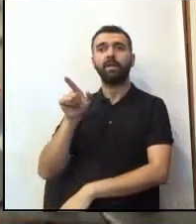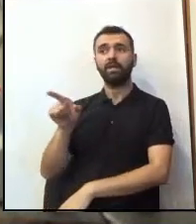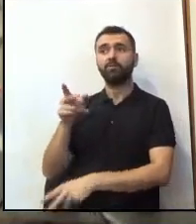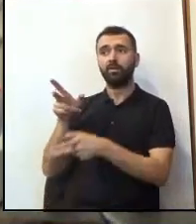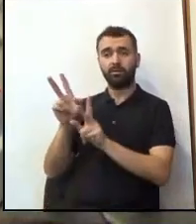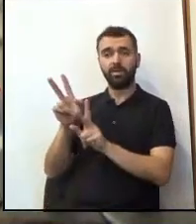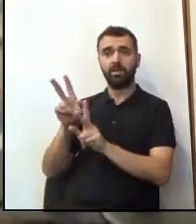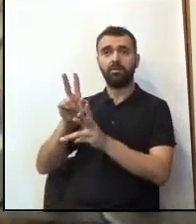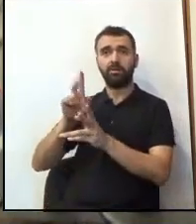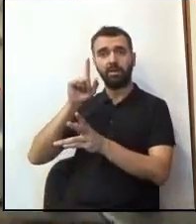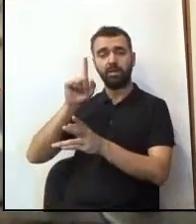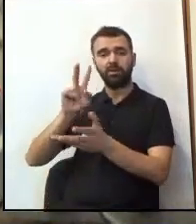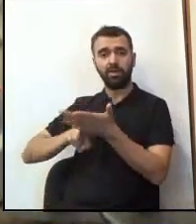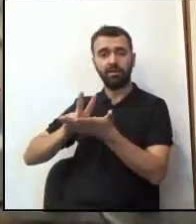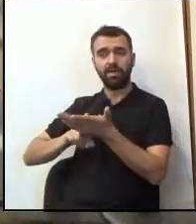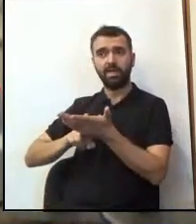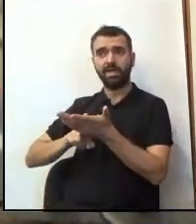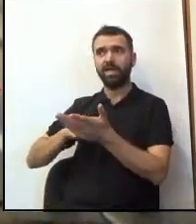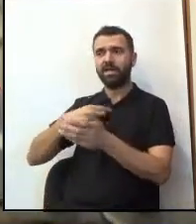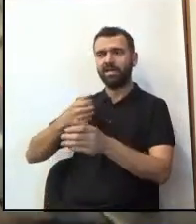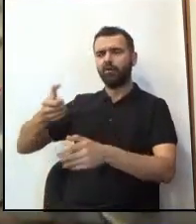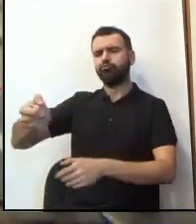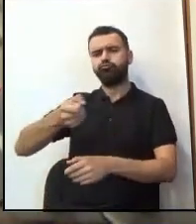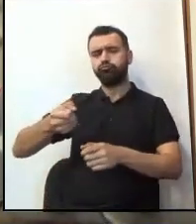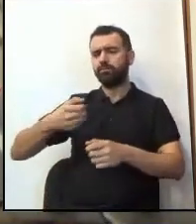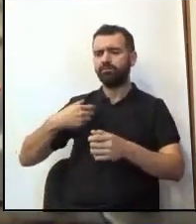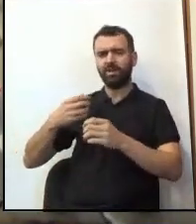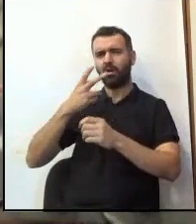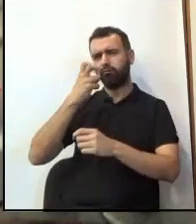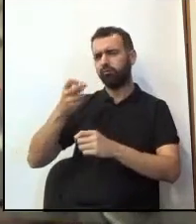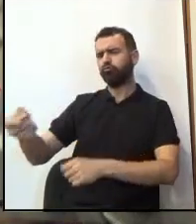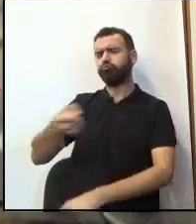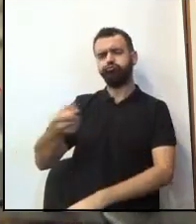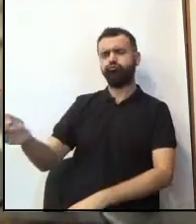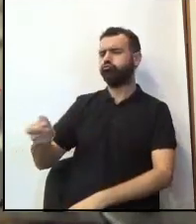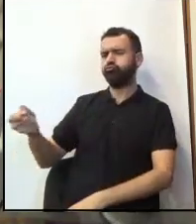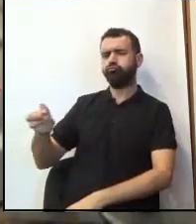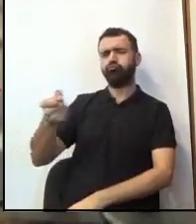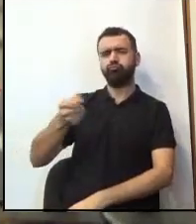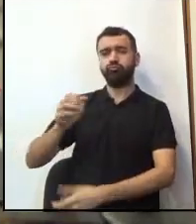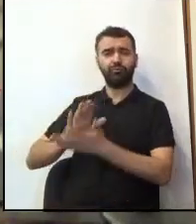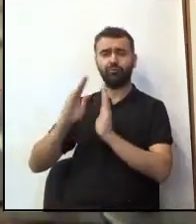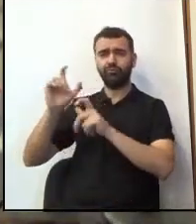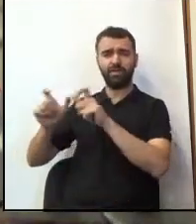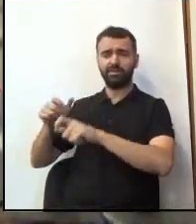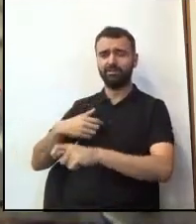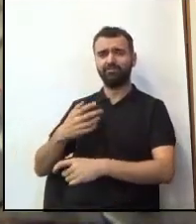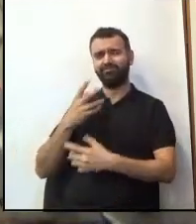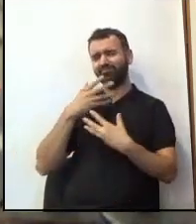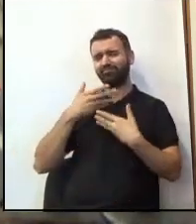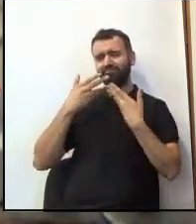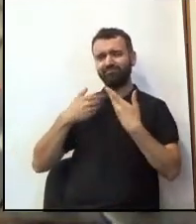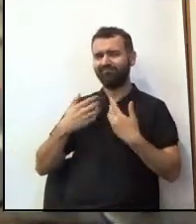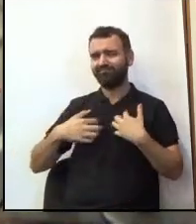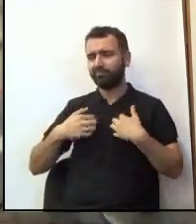pero la verdad es que todos mis vecinos allá han tenido que fumigar. Ha sido bien, bien como desagradable porque